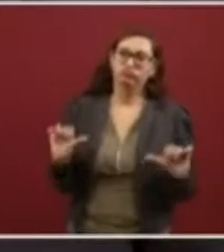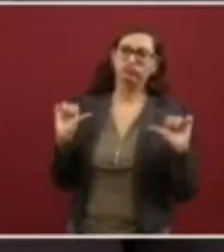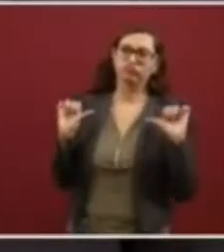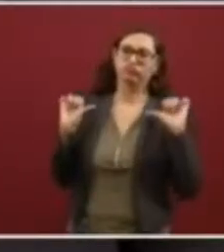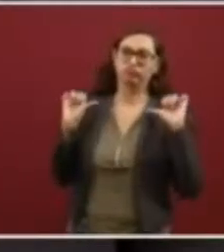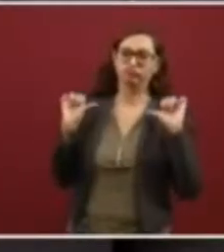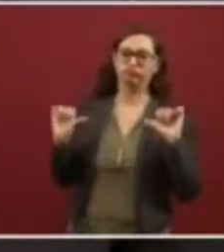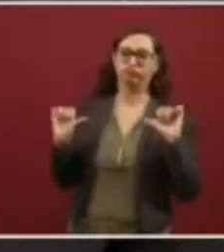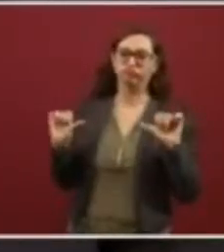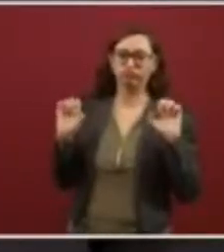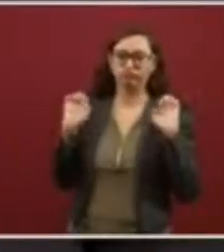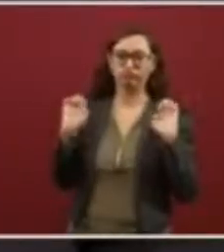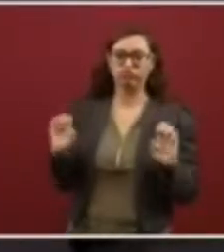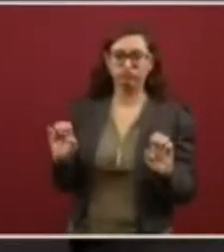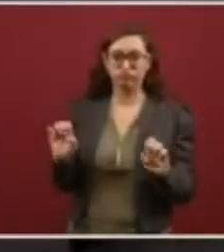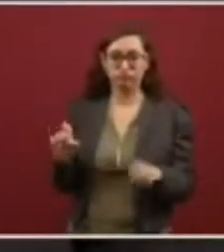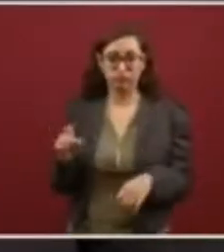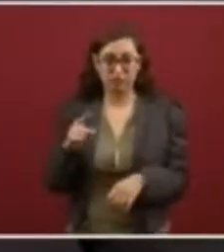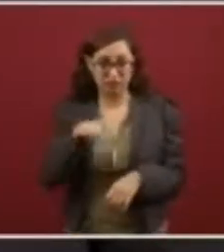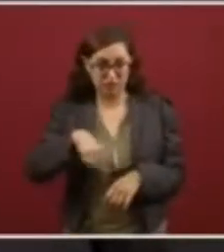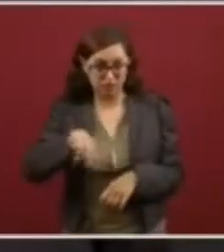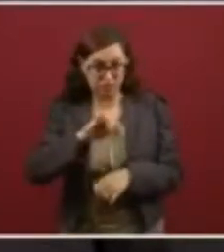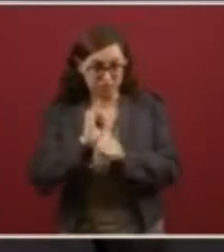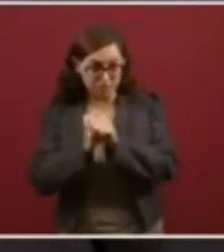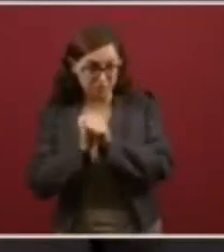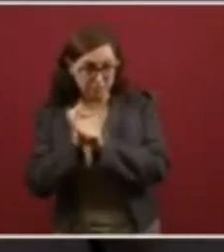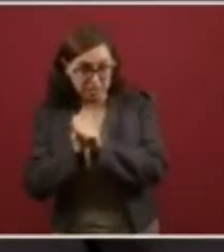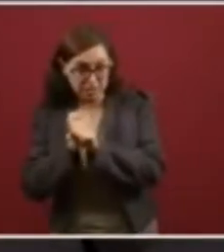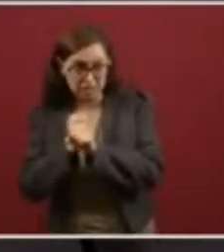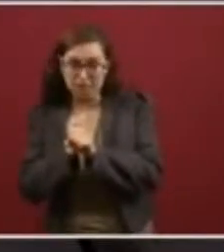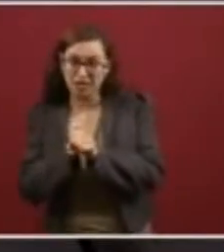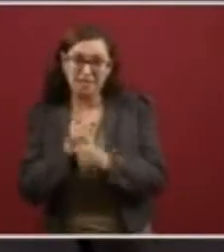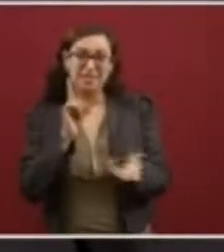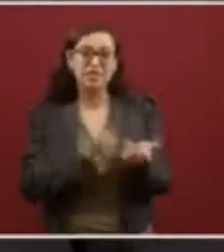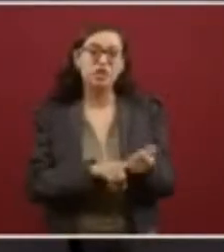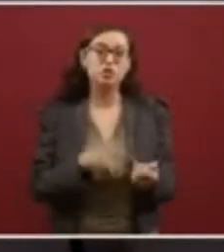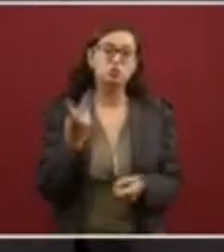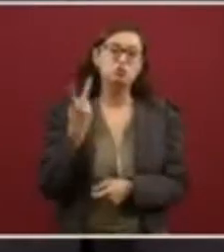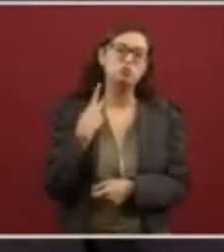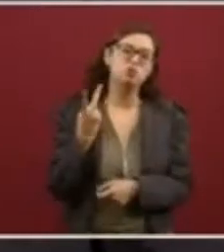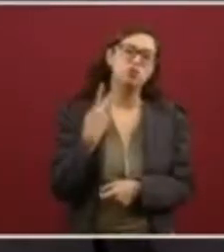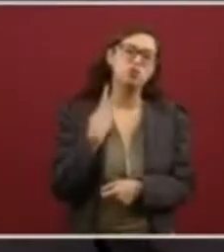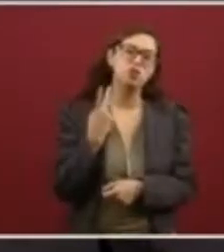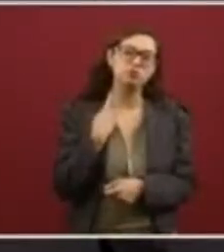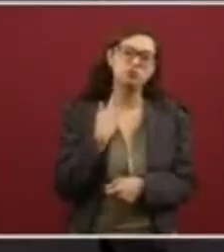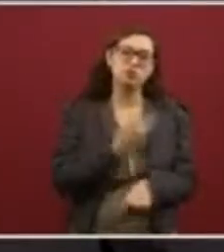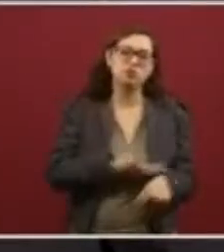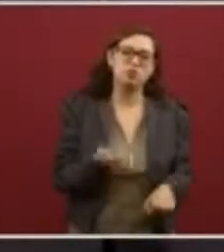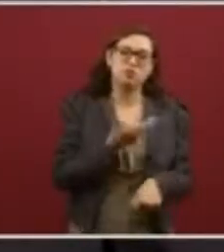no investigadores necesariamente, sino políticos y burócratas